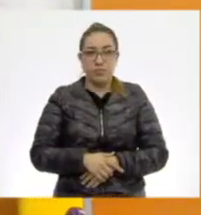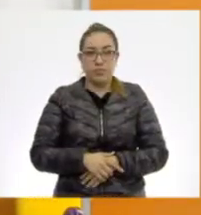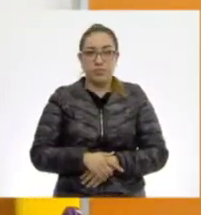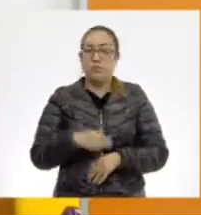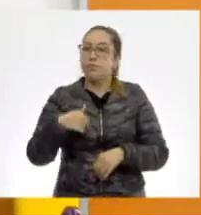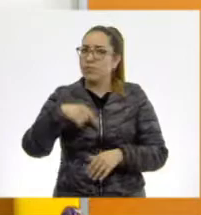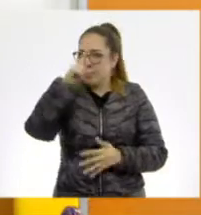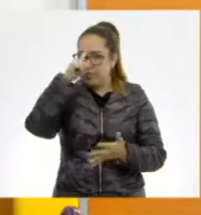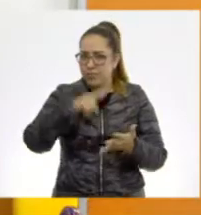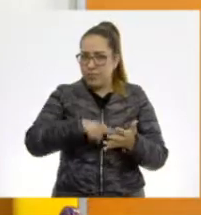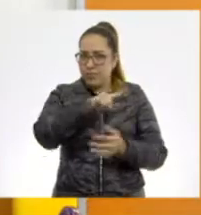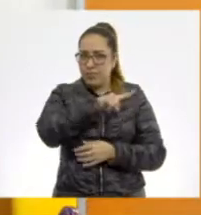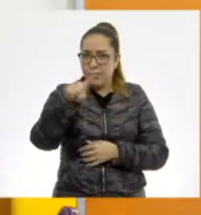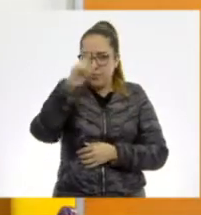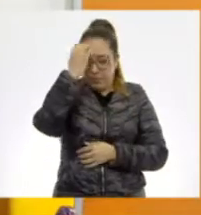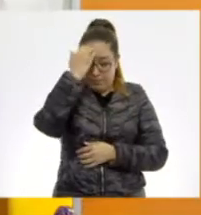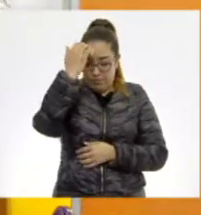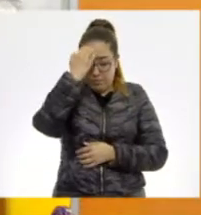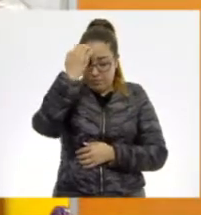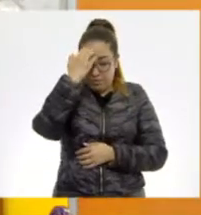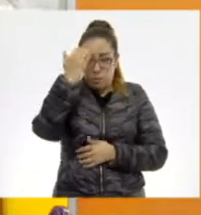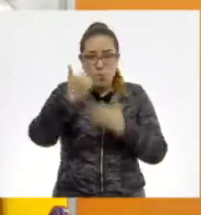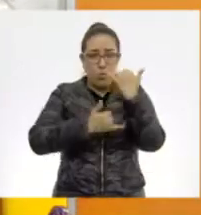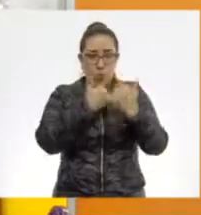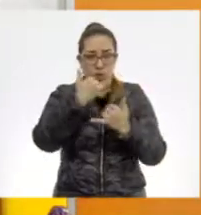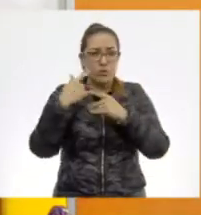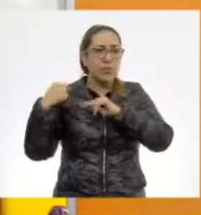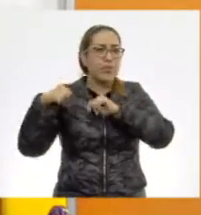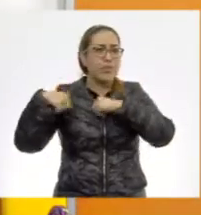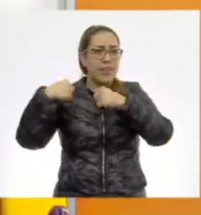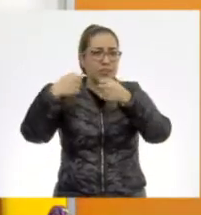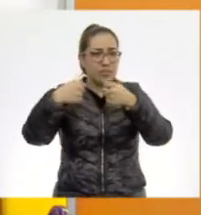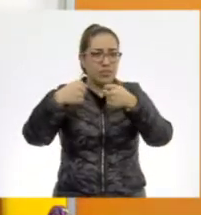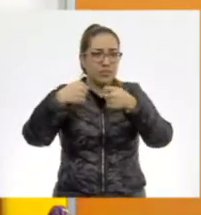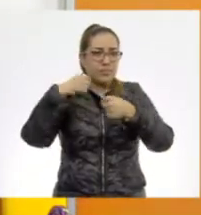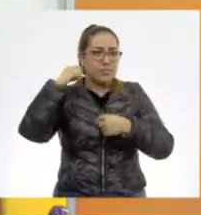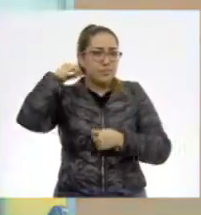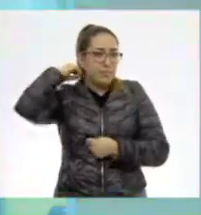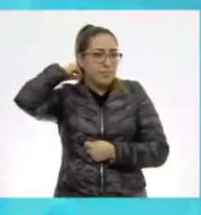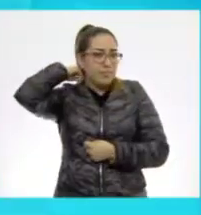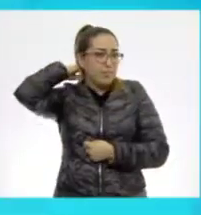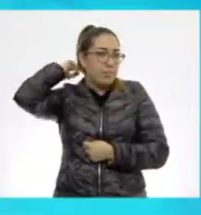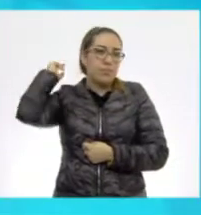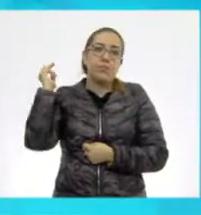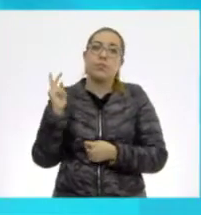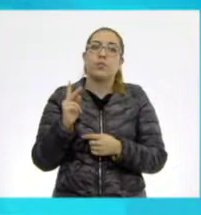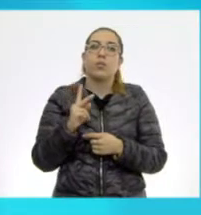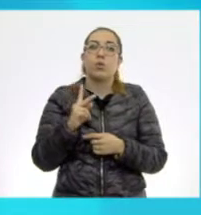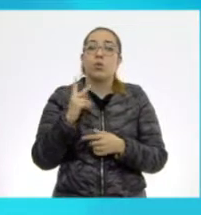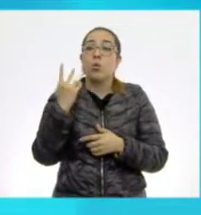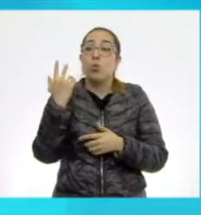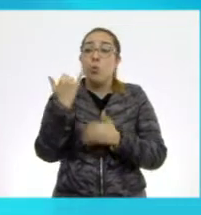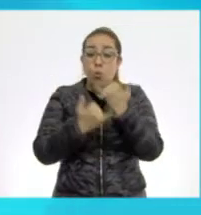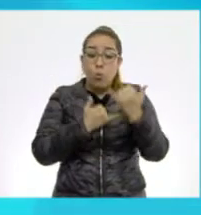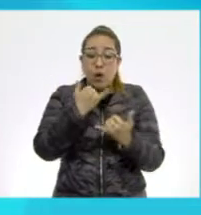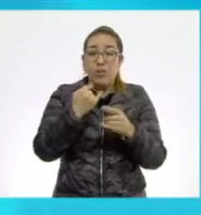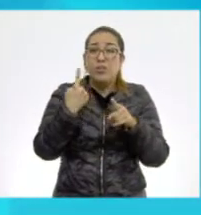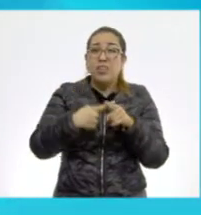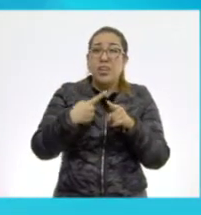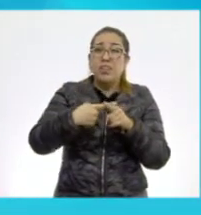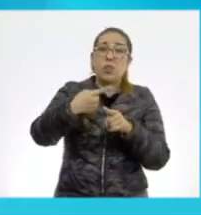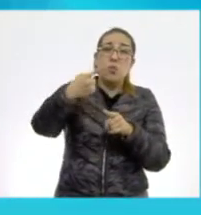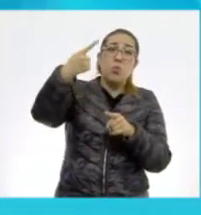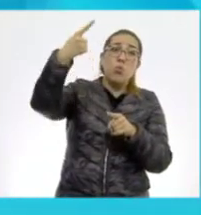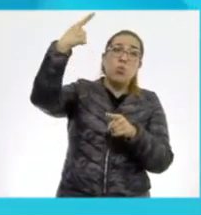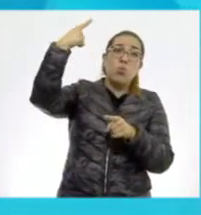en casa conocen algo que se llama juegos tradicionales, que se llaman así porque son juegos que jugaban desde nuestros abuelos o los abuelos